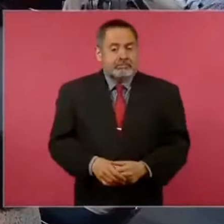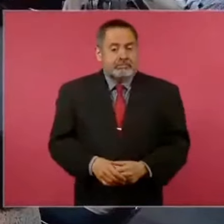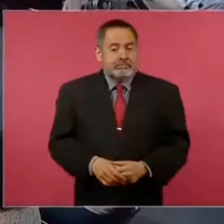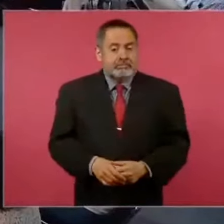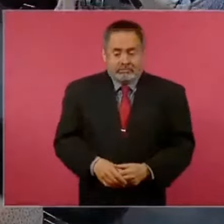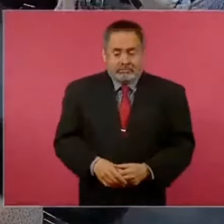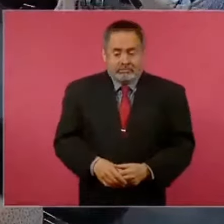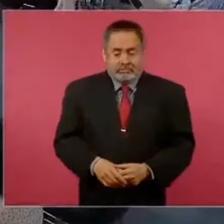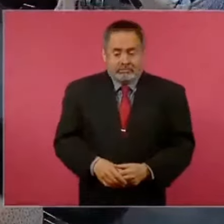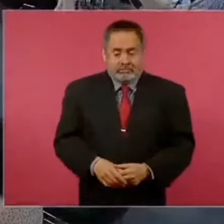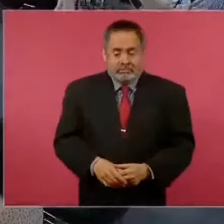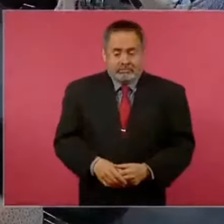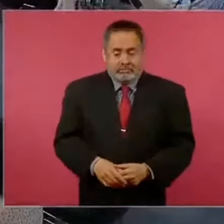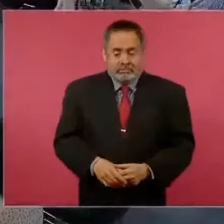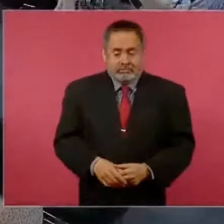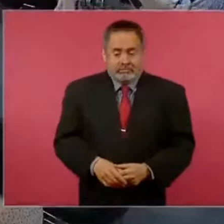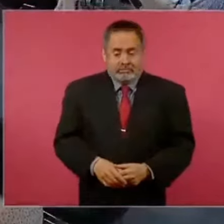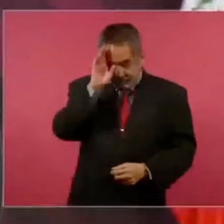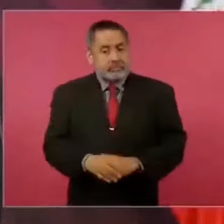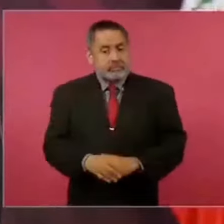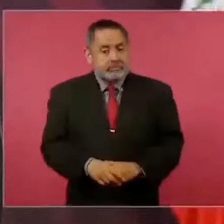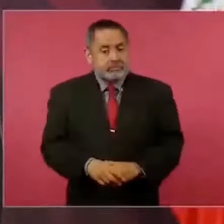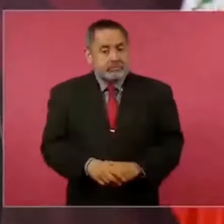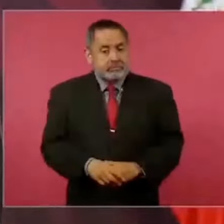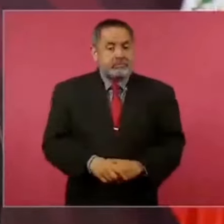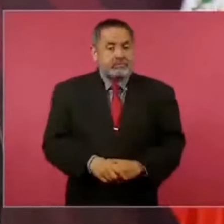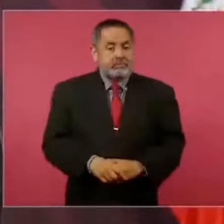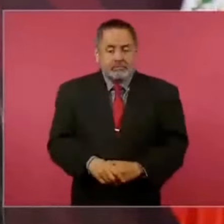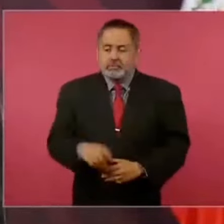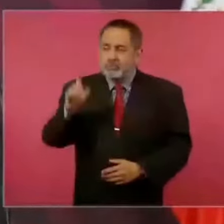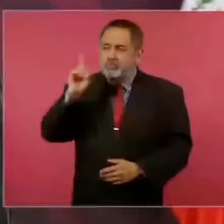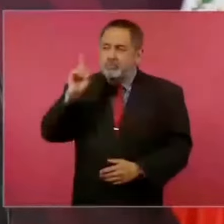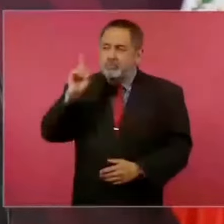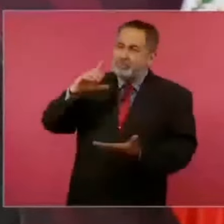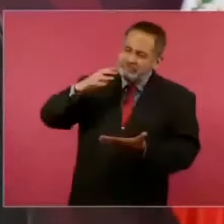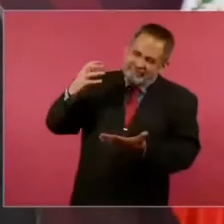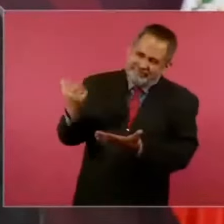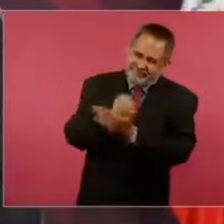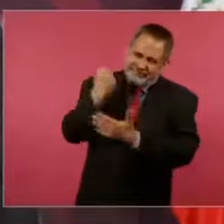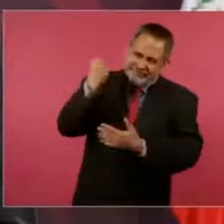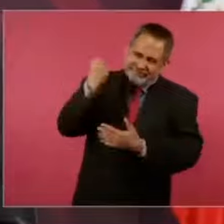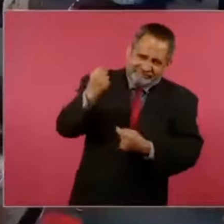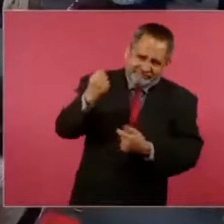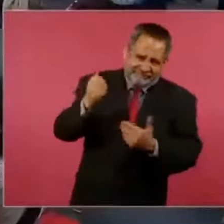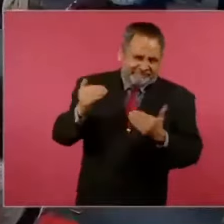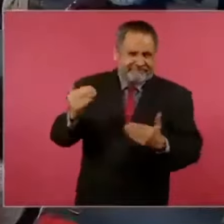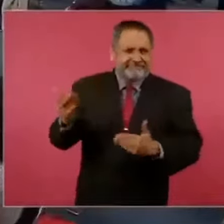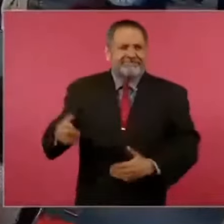Arriba las mujeres. ¿Eh?